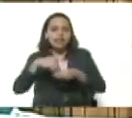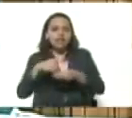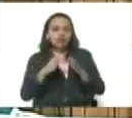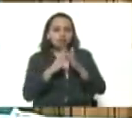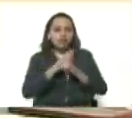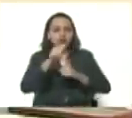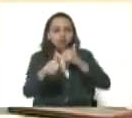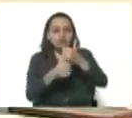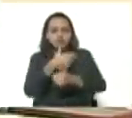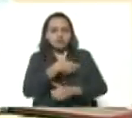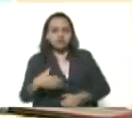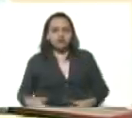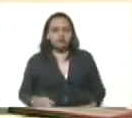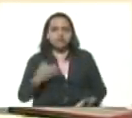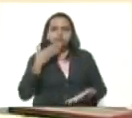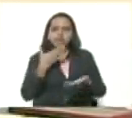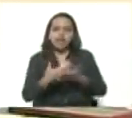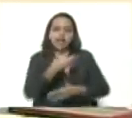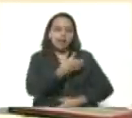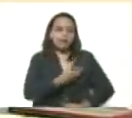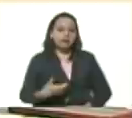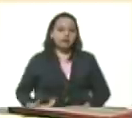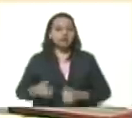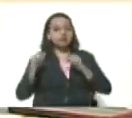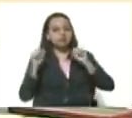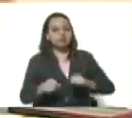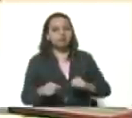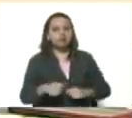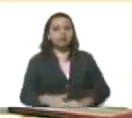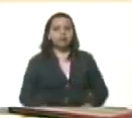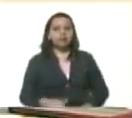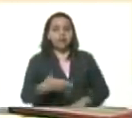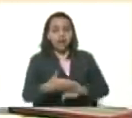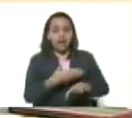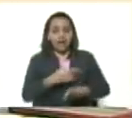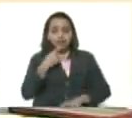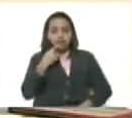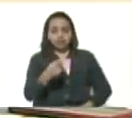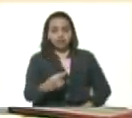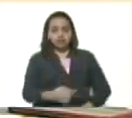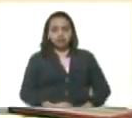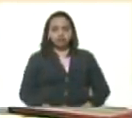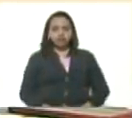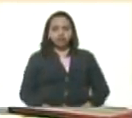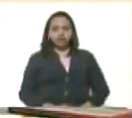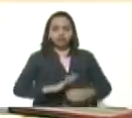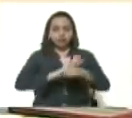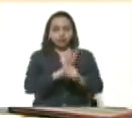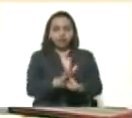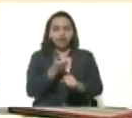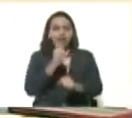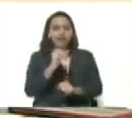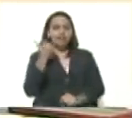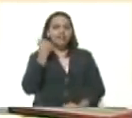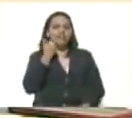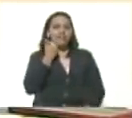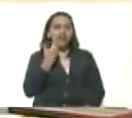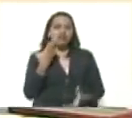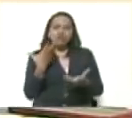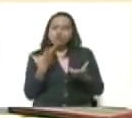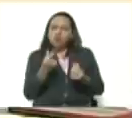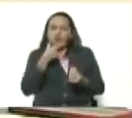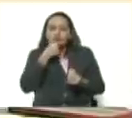por favor. Gracias, presidente. Bueno, en efecto, lo que usted ha dicho, el COVID es una enfermedad